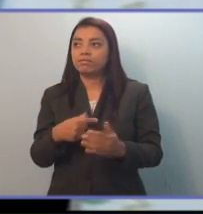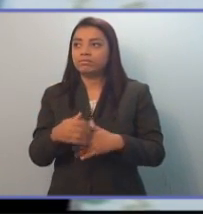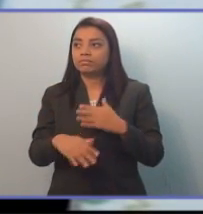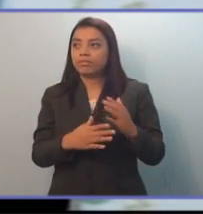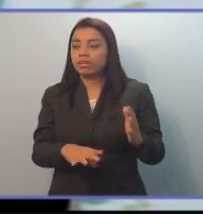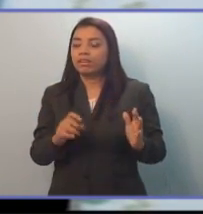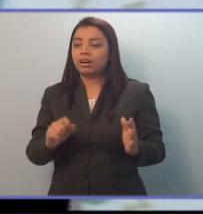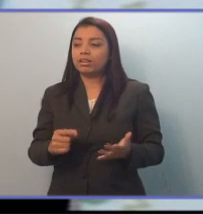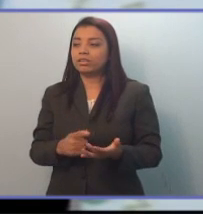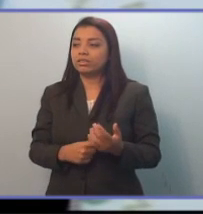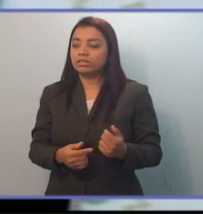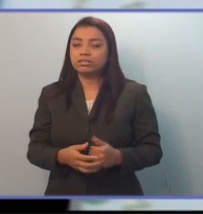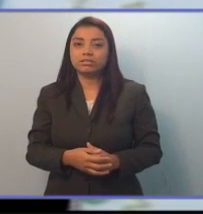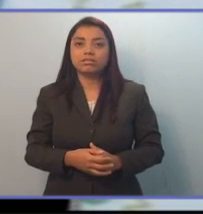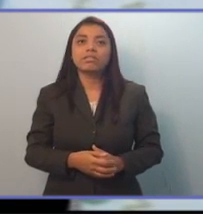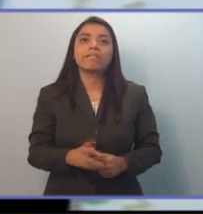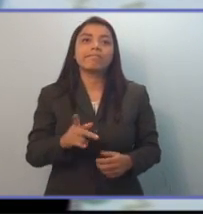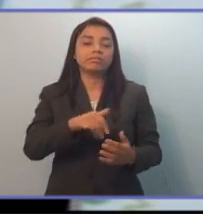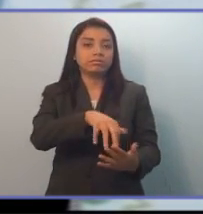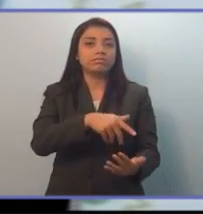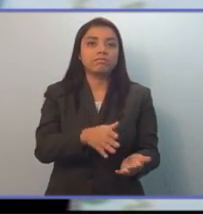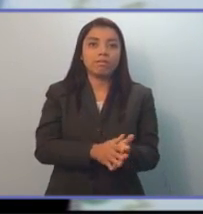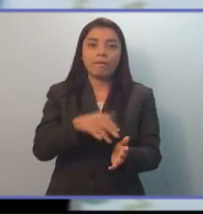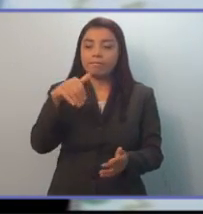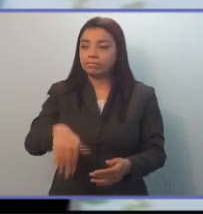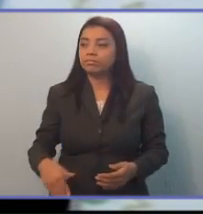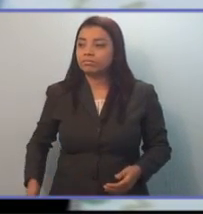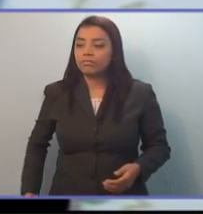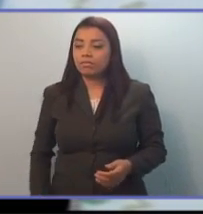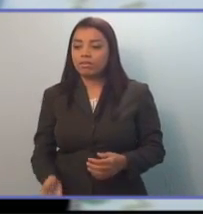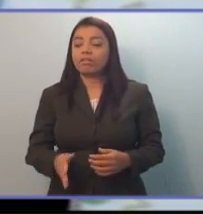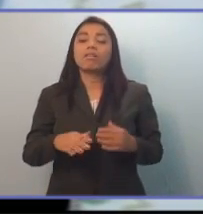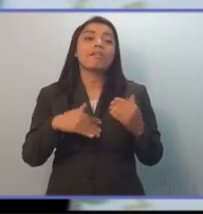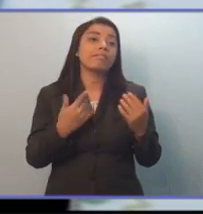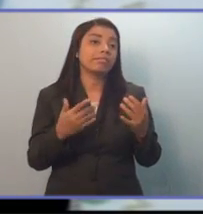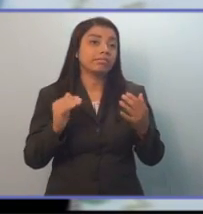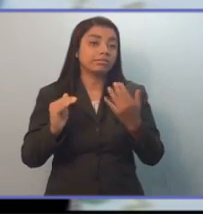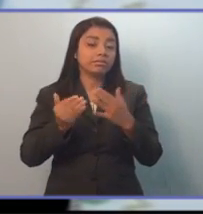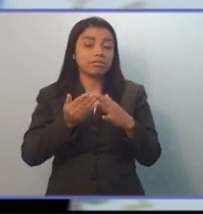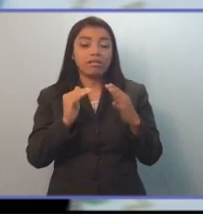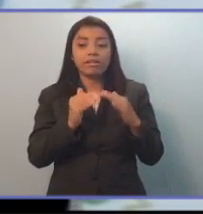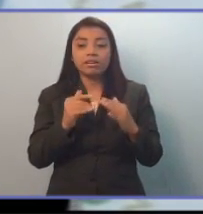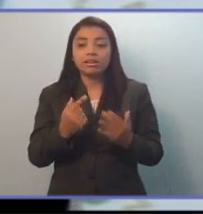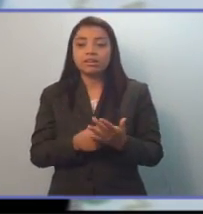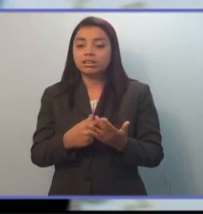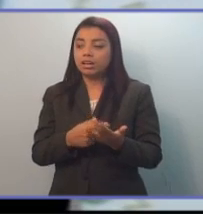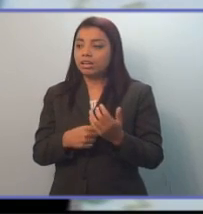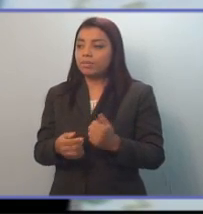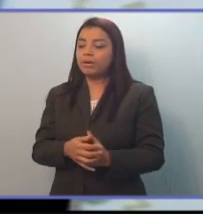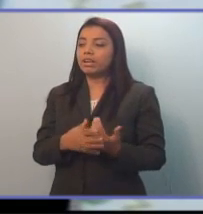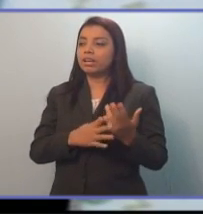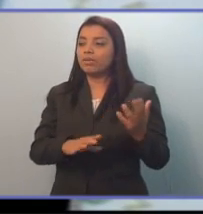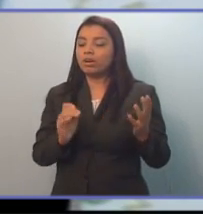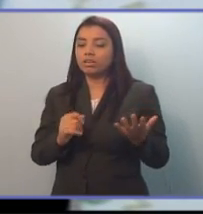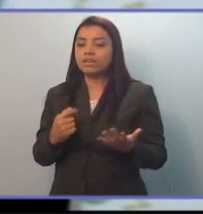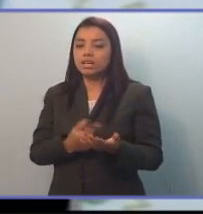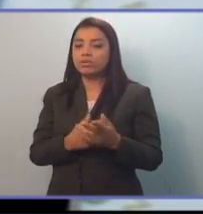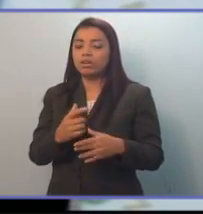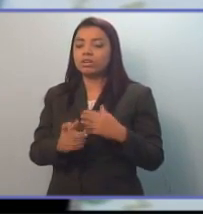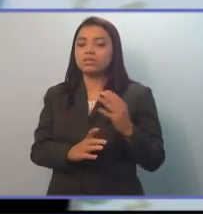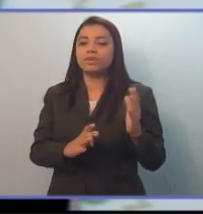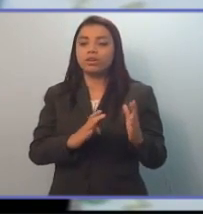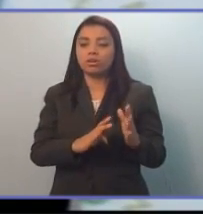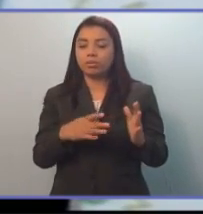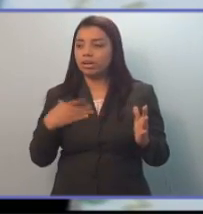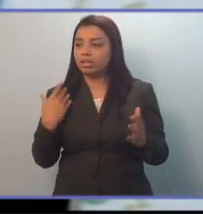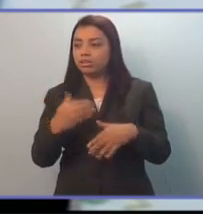sea, todas han sido archivadas porque el ciudadano, pues en razón del ejercicio del derecho de petición o de acción, si le